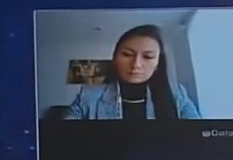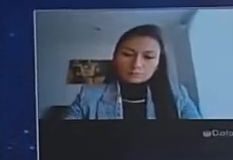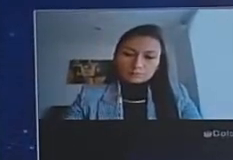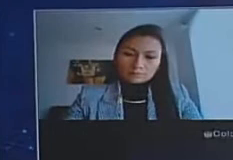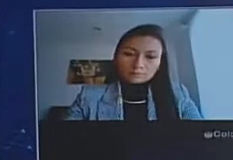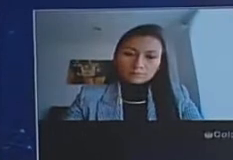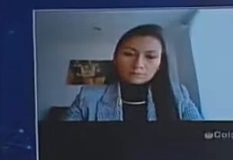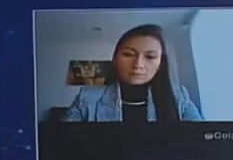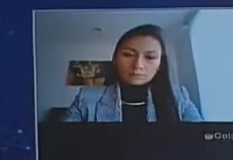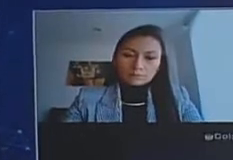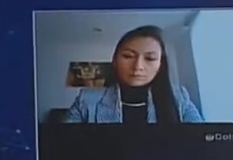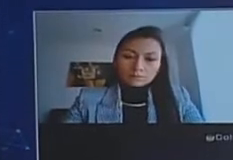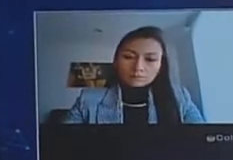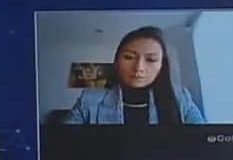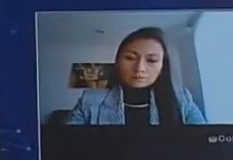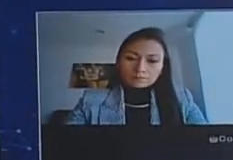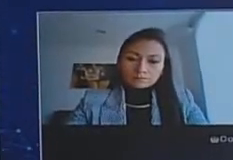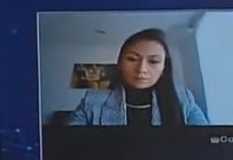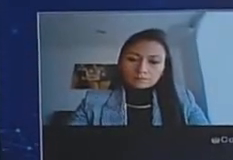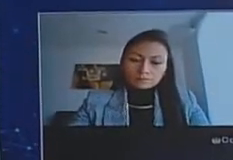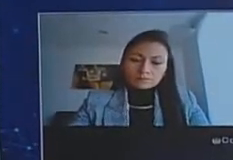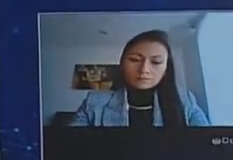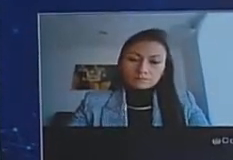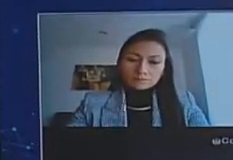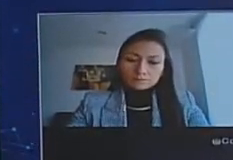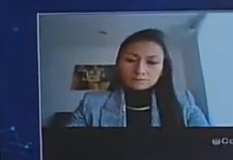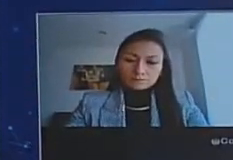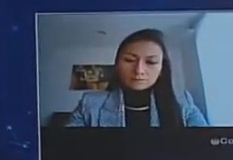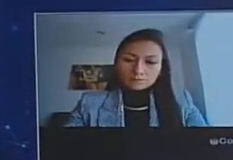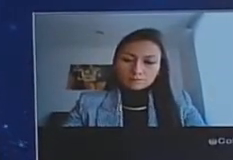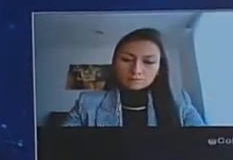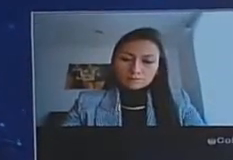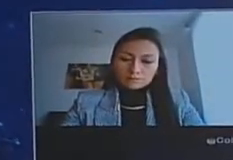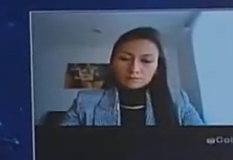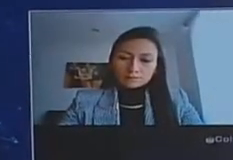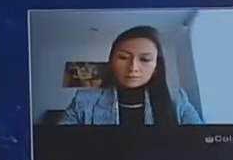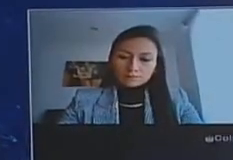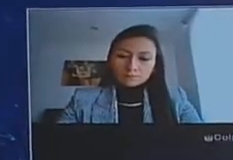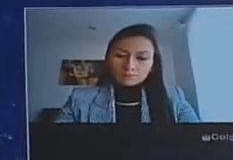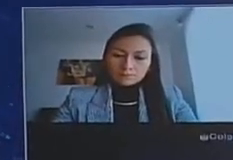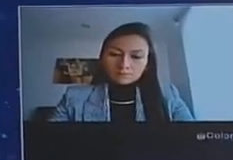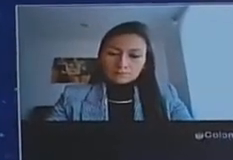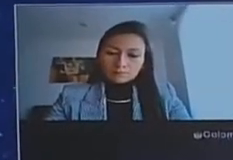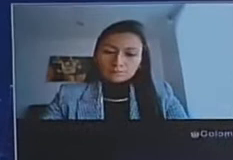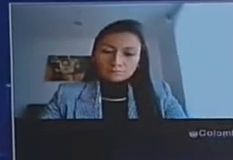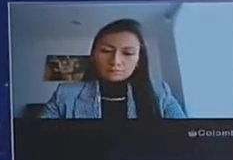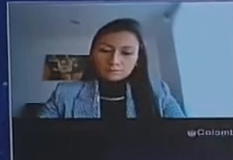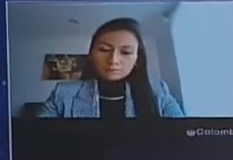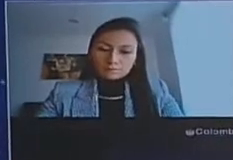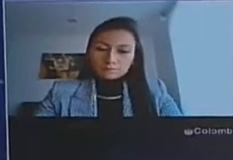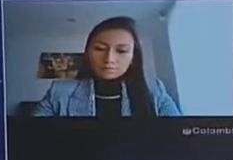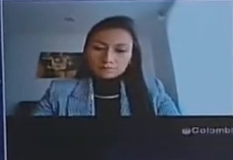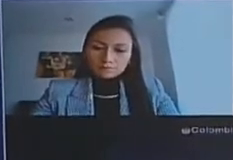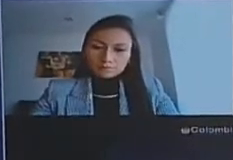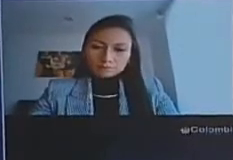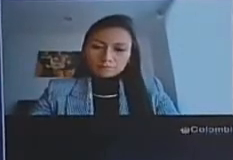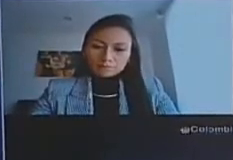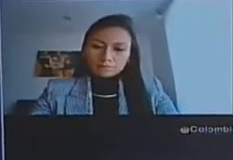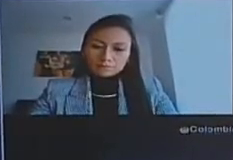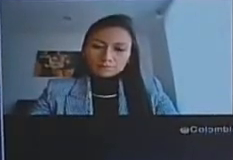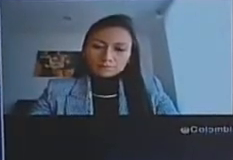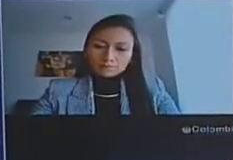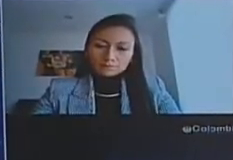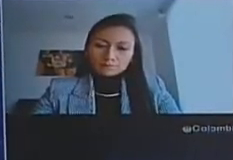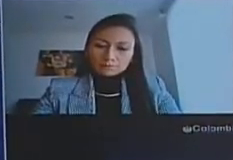digital. Esto pues nos permite como entidad conocer las necesidades de espectro de cada